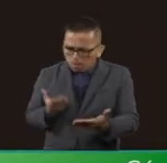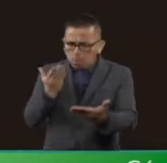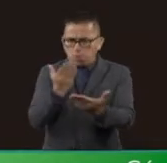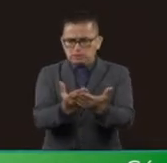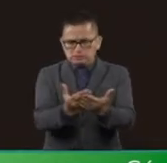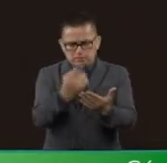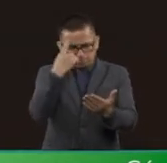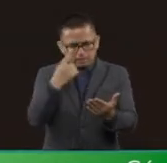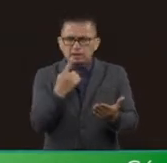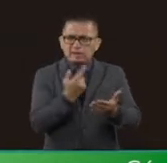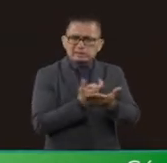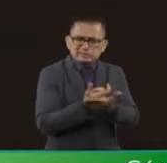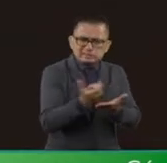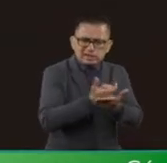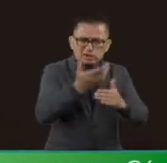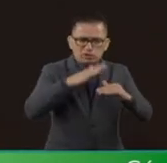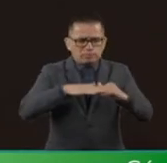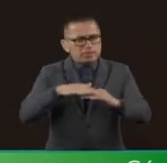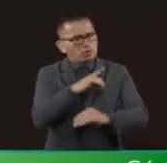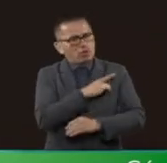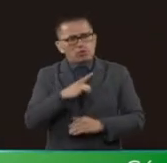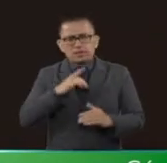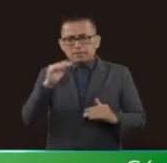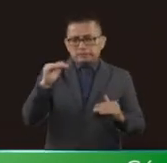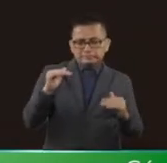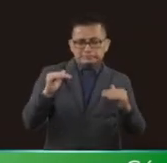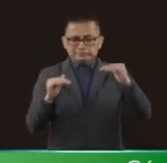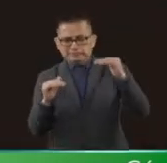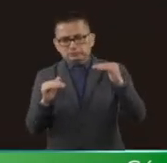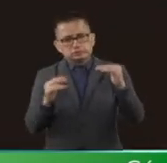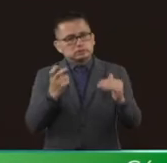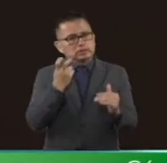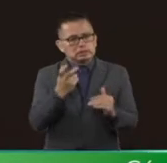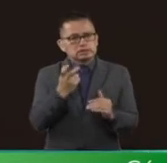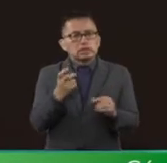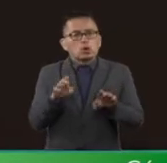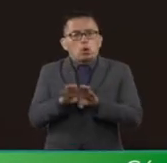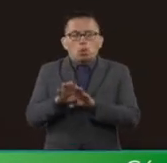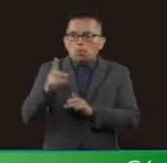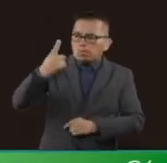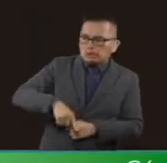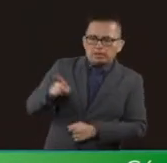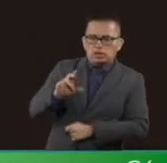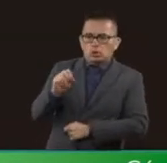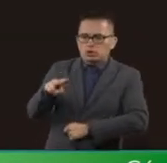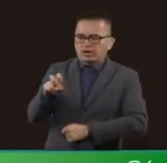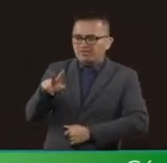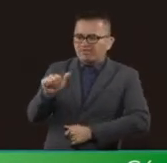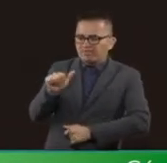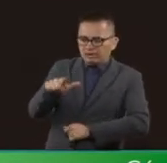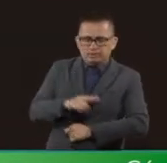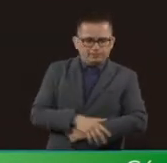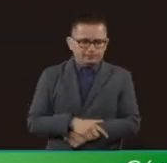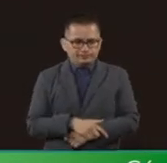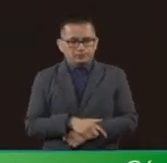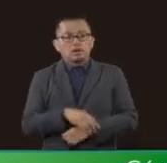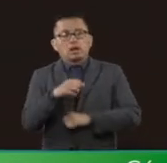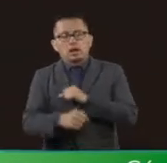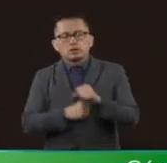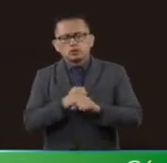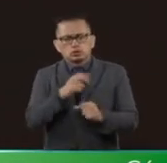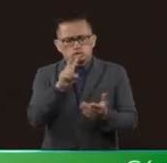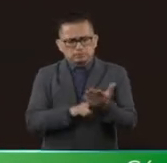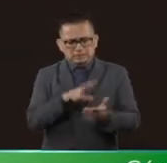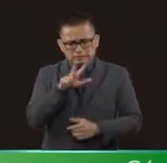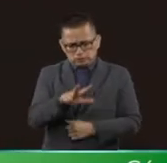de bienestar que nos ha planteado y que sigue planteando el Coneval. En el 2018 se